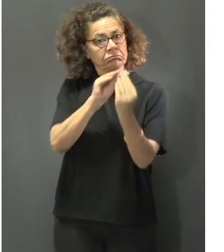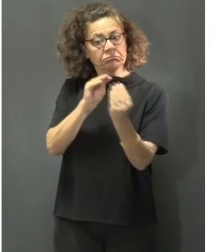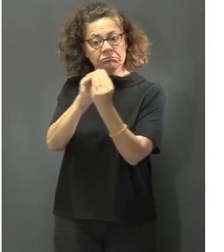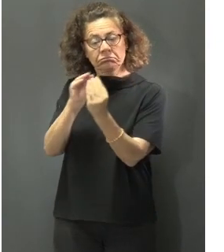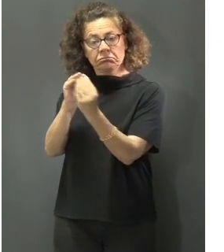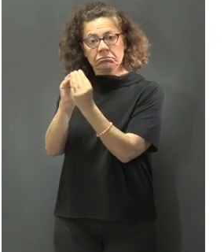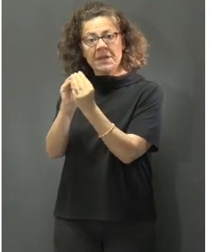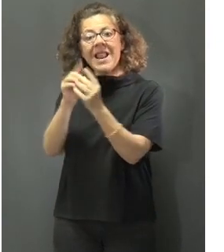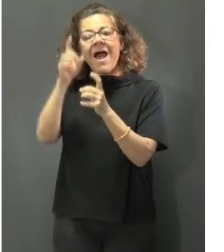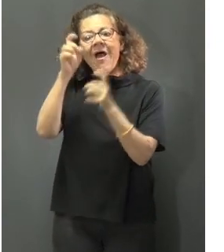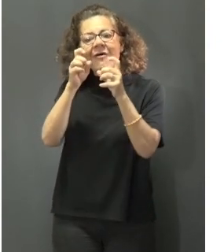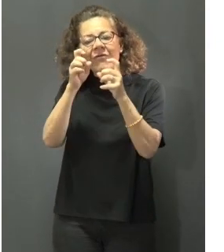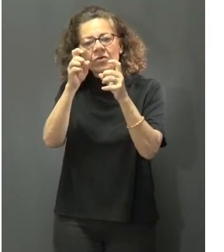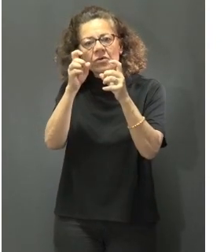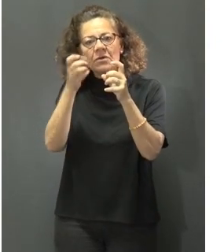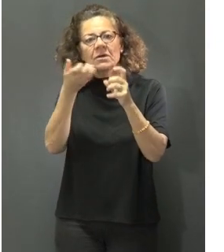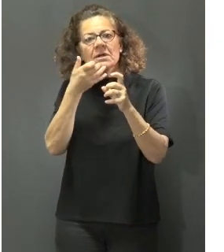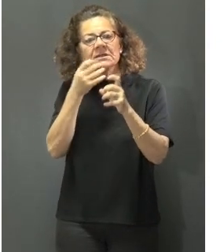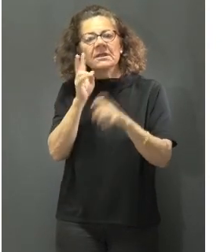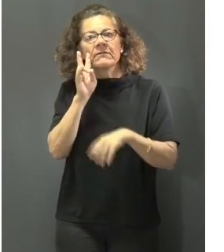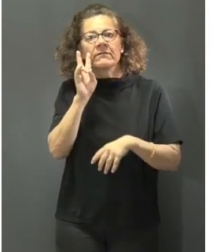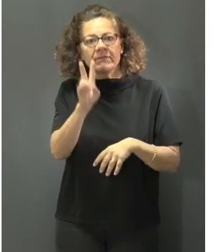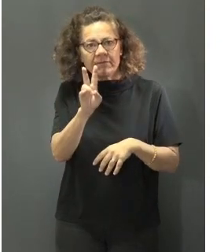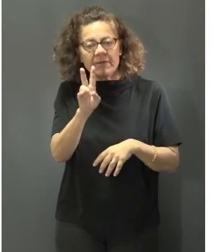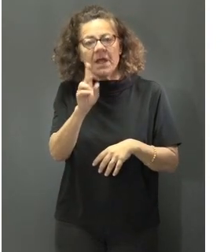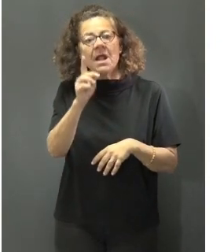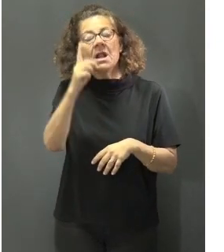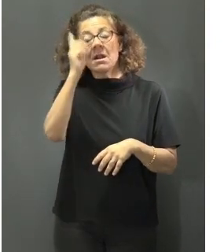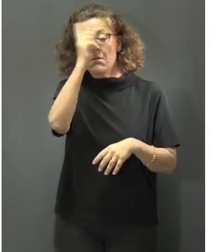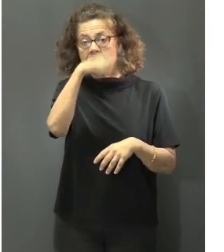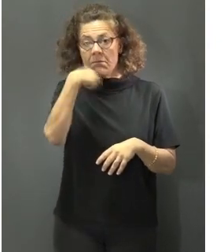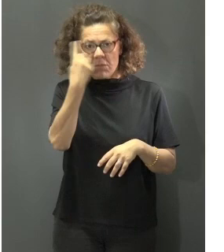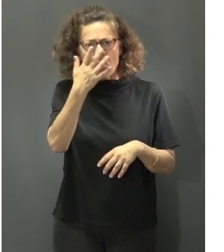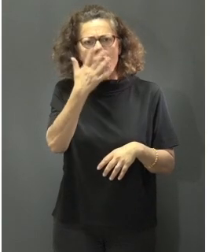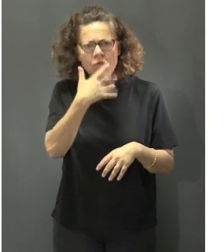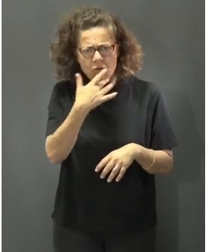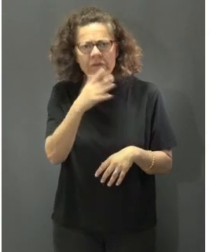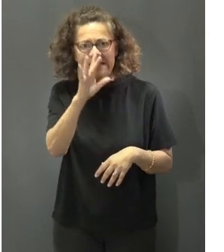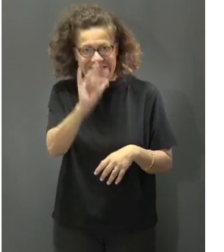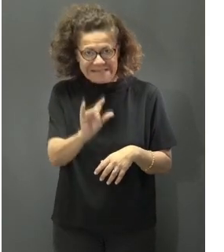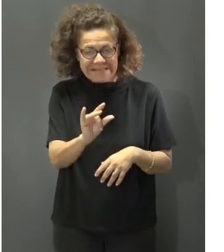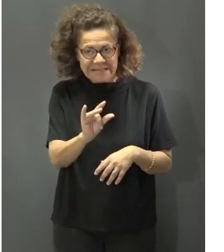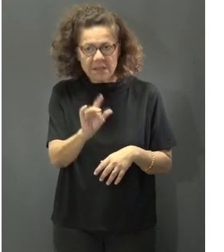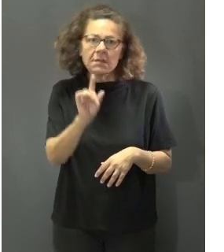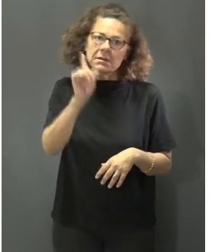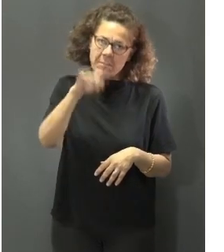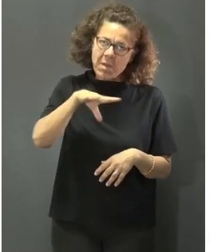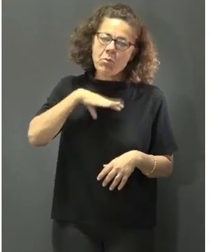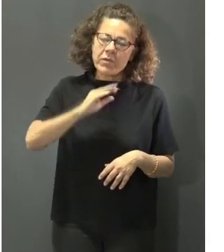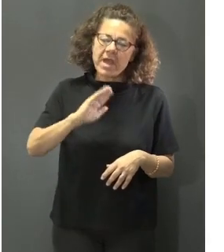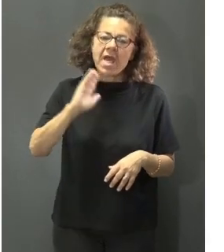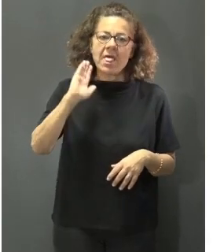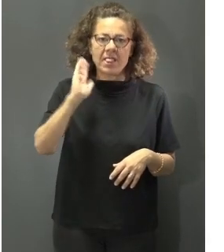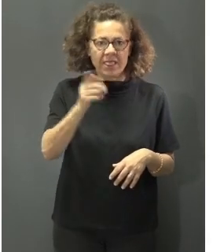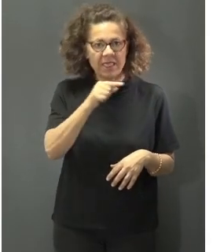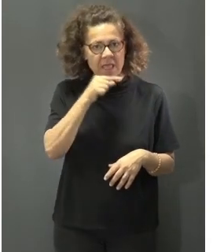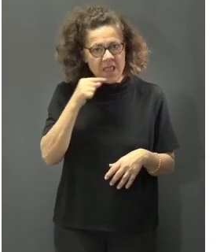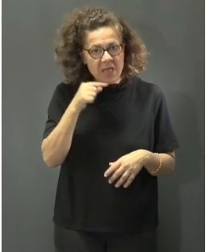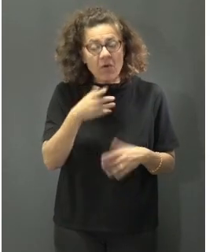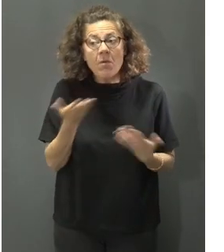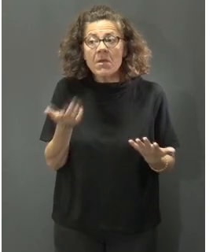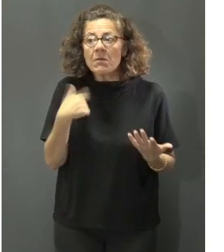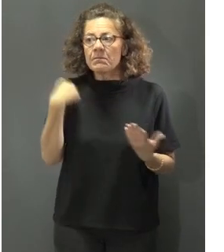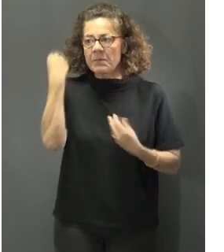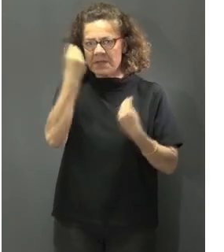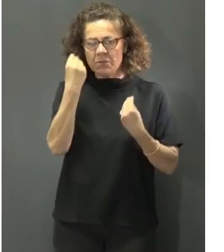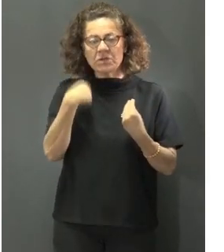ese terapeuta, cuando se veía que el reconocimiento facial sí que estaba preservado, que también podía haber personas que no lo tuvieran, pero